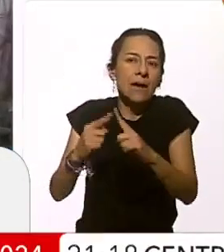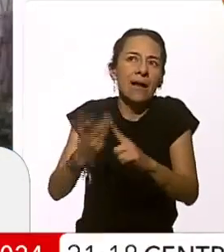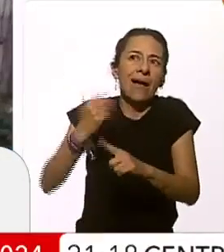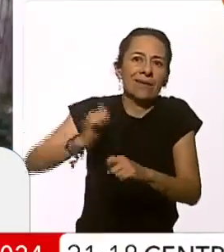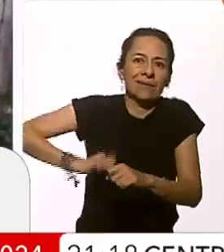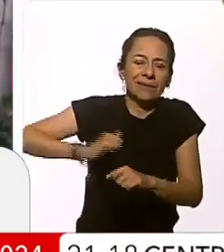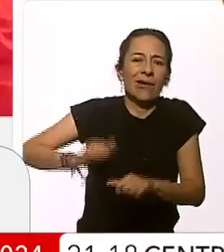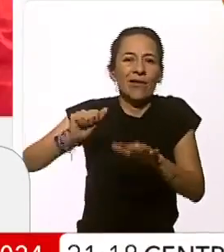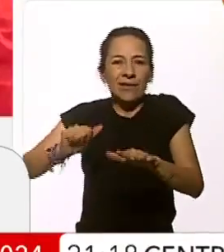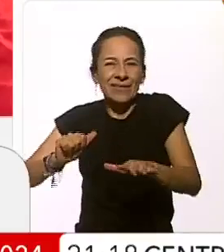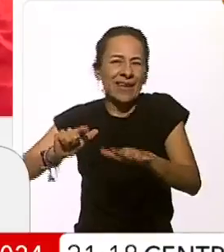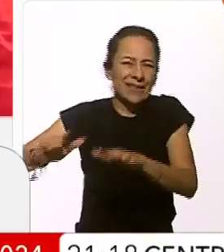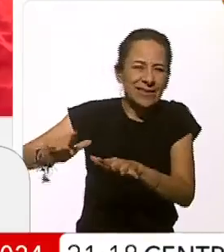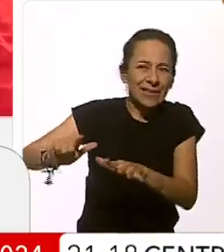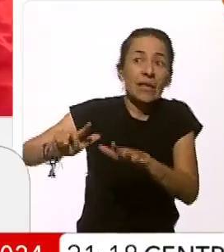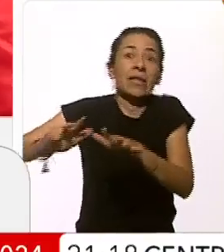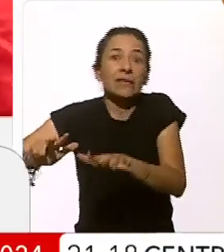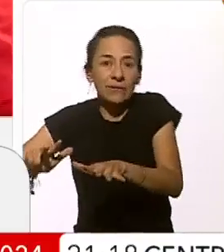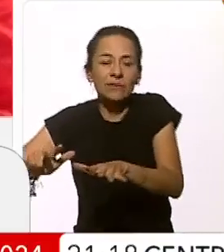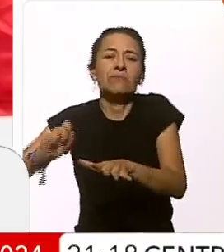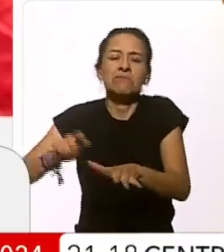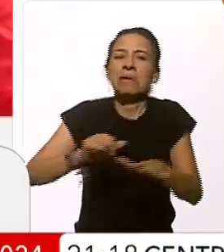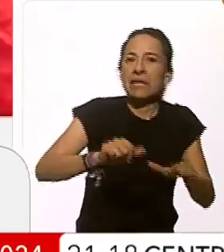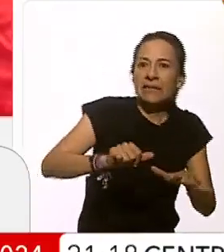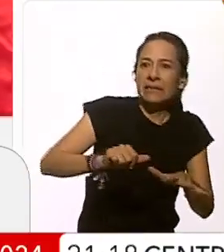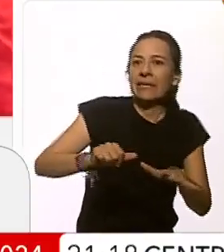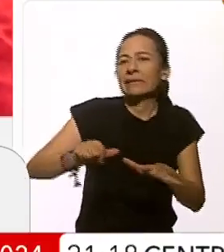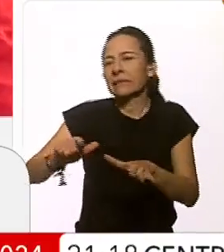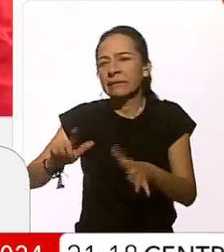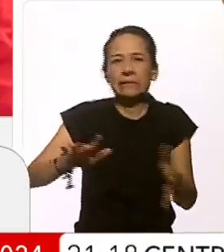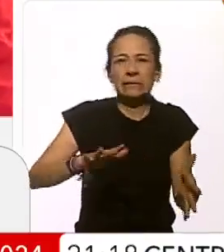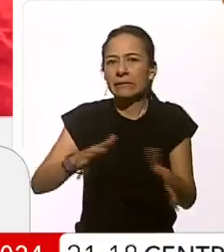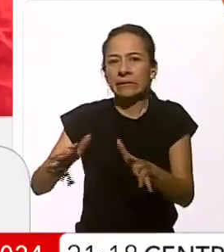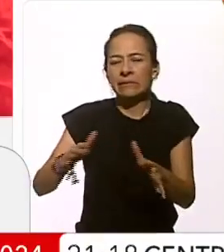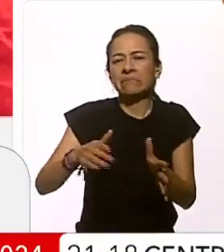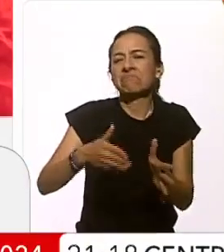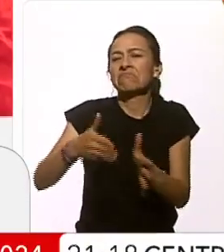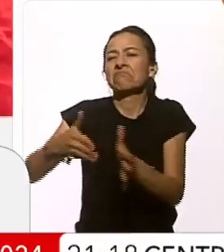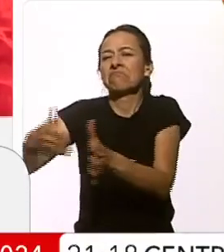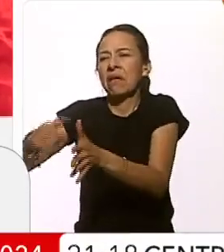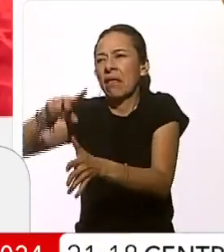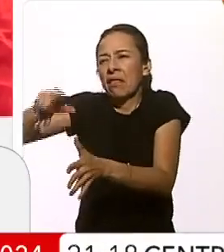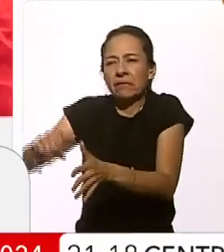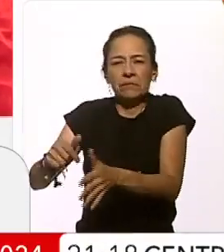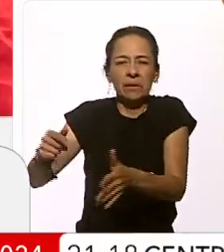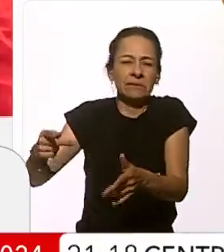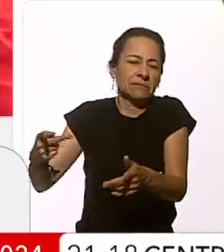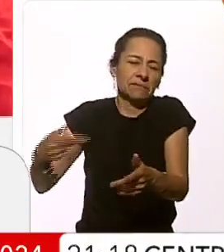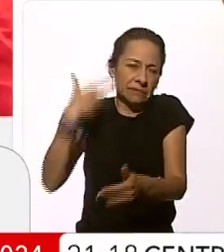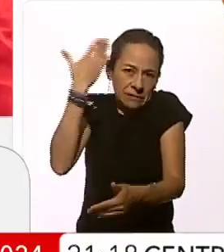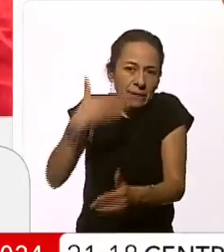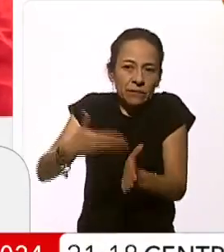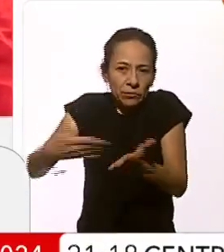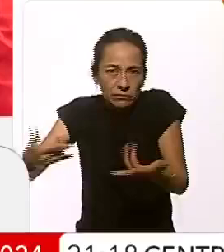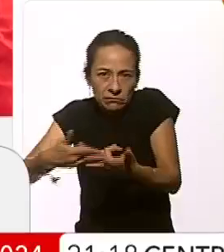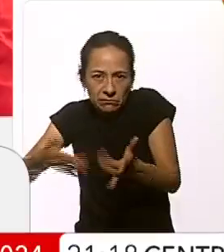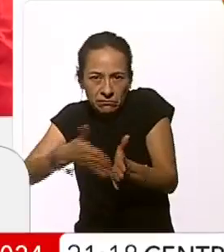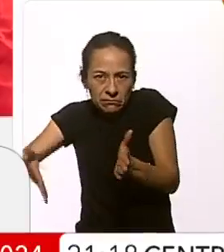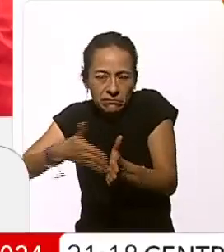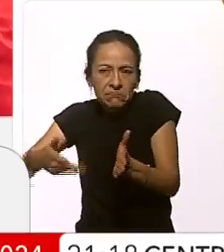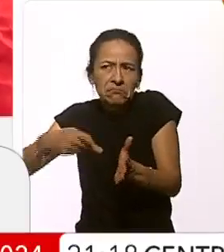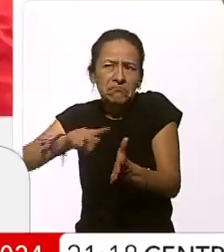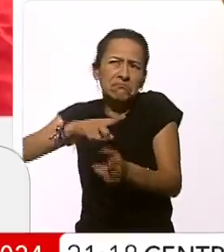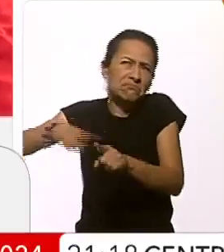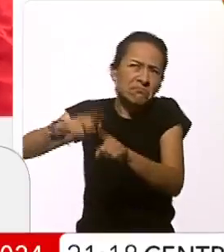XVI, XVII, XVIII o del XVI con intervenciones posteriores. Obviamente otro tipo de